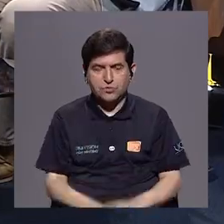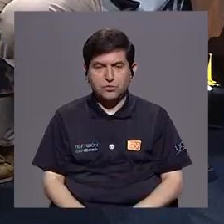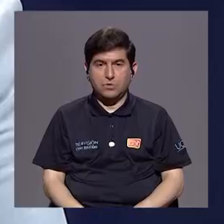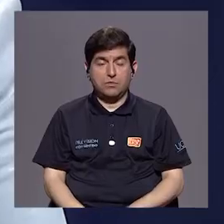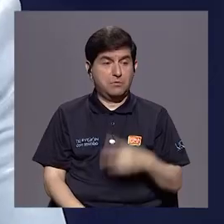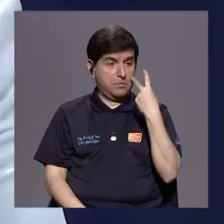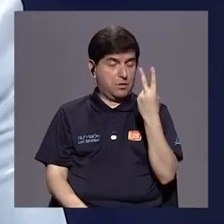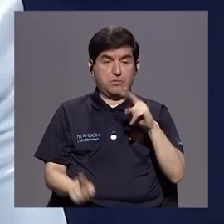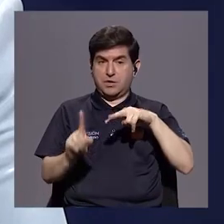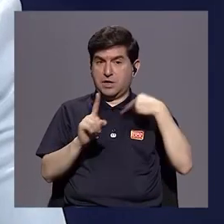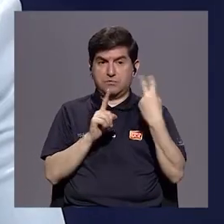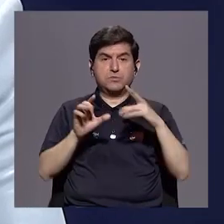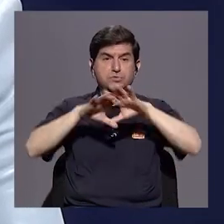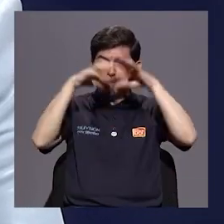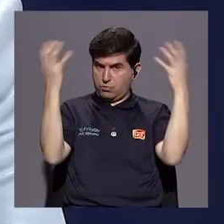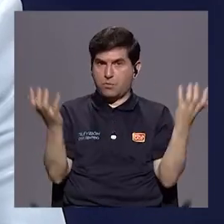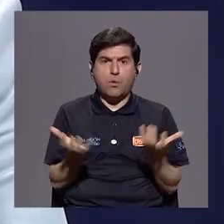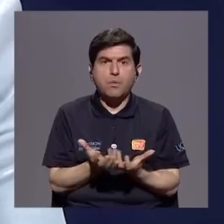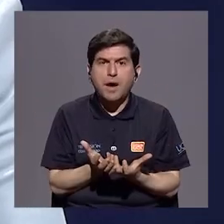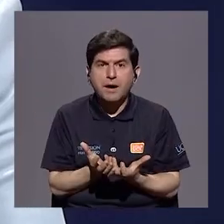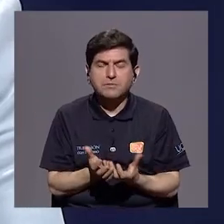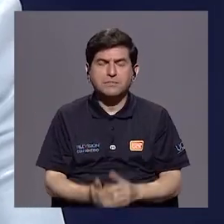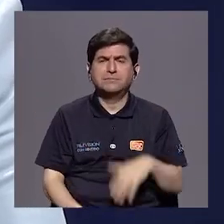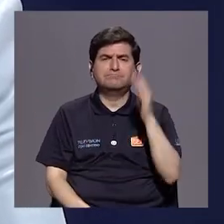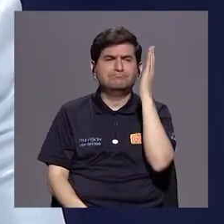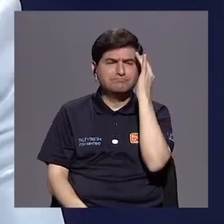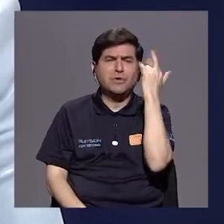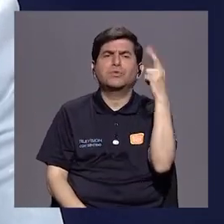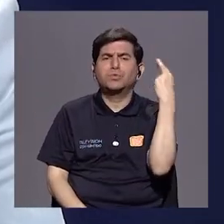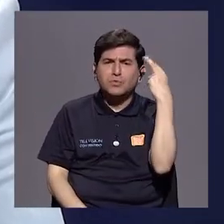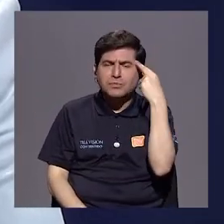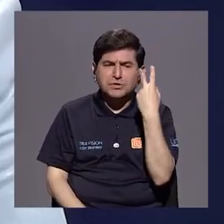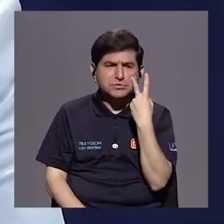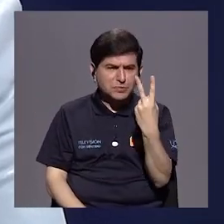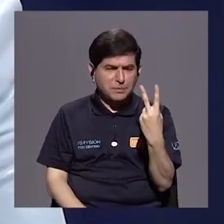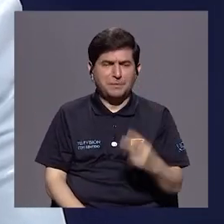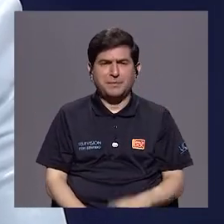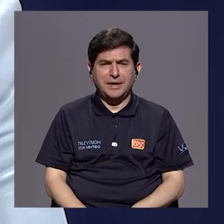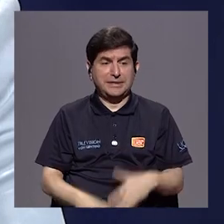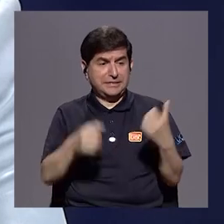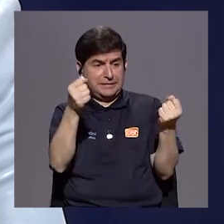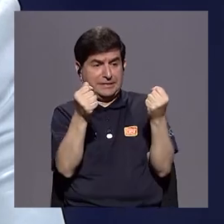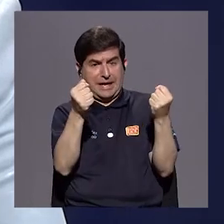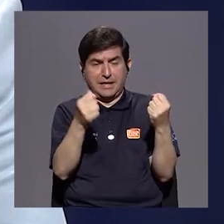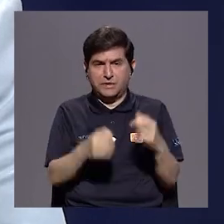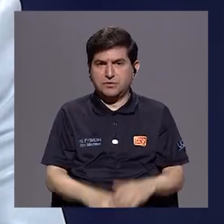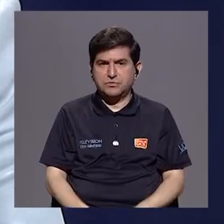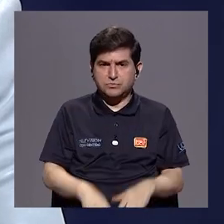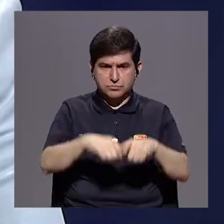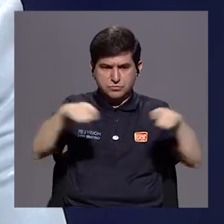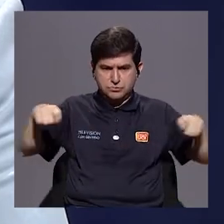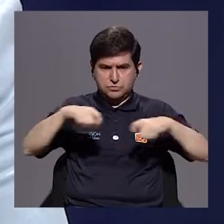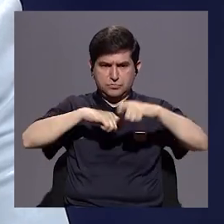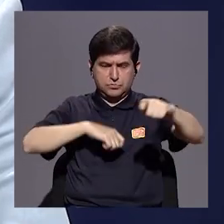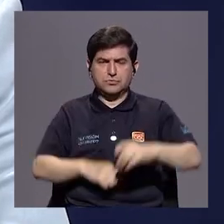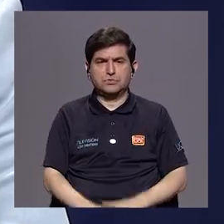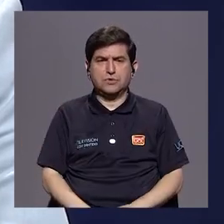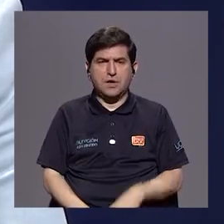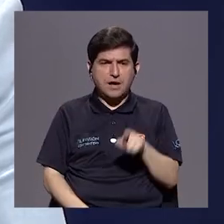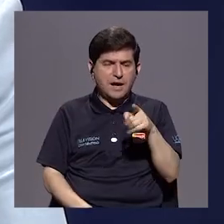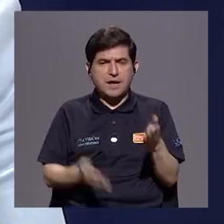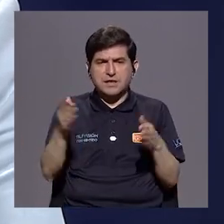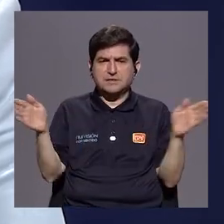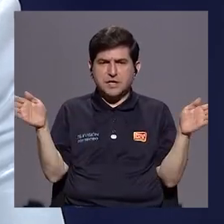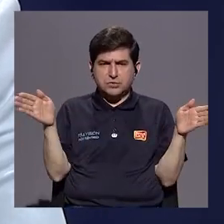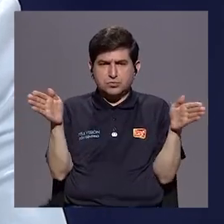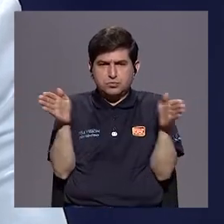global producto de esta preocupación si vemos el tamaño de los vehículos verá ha evolucionado hacia vehículos